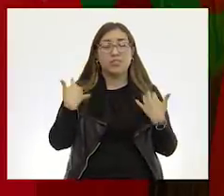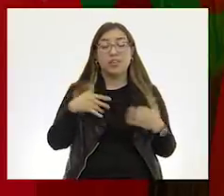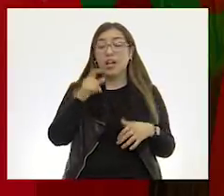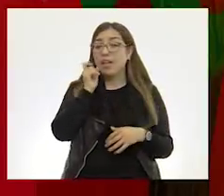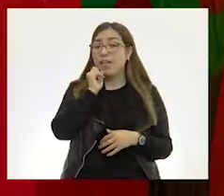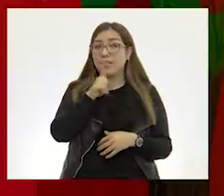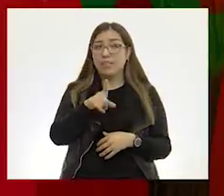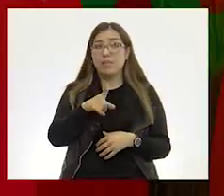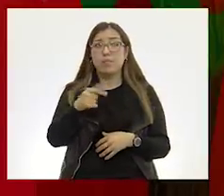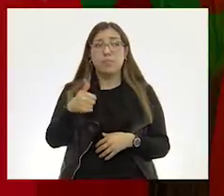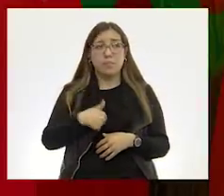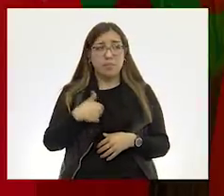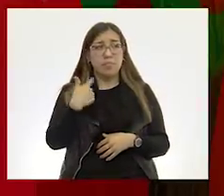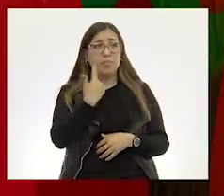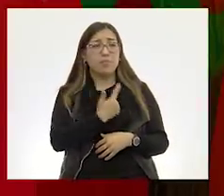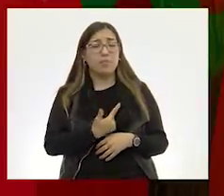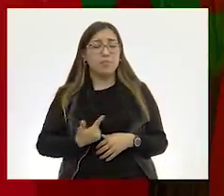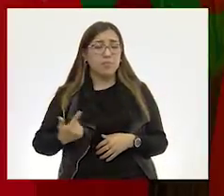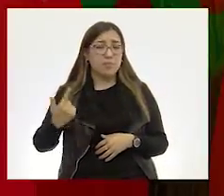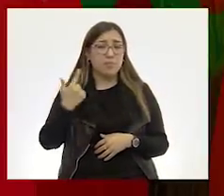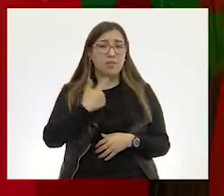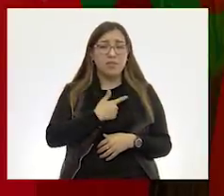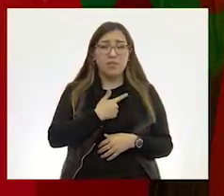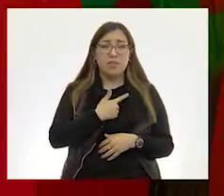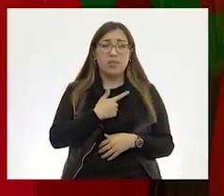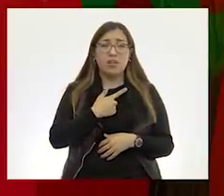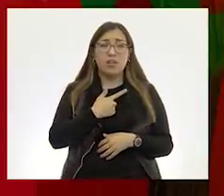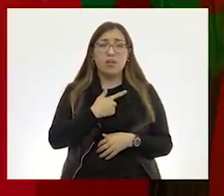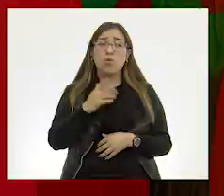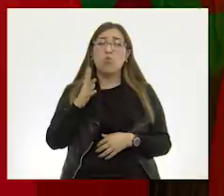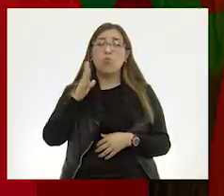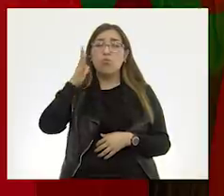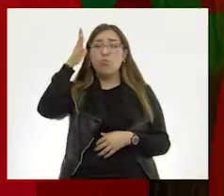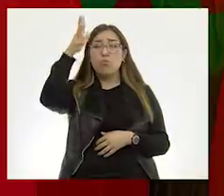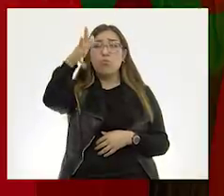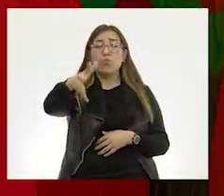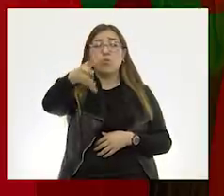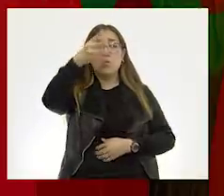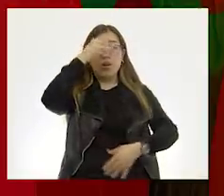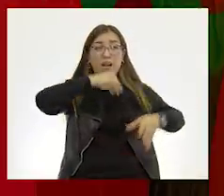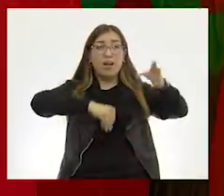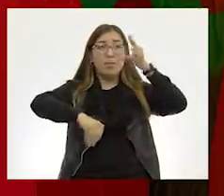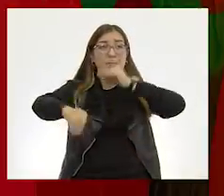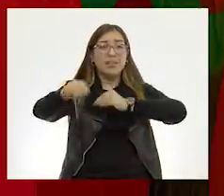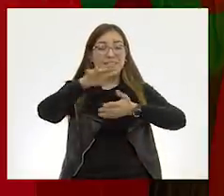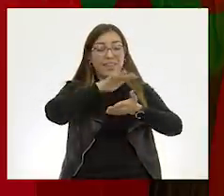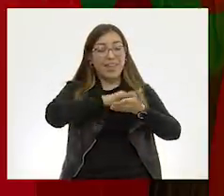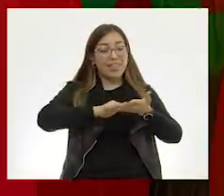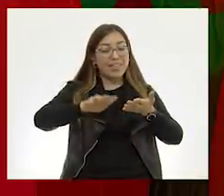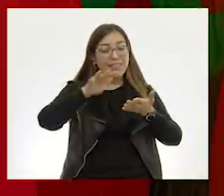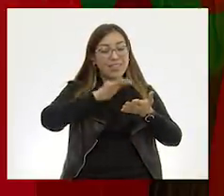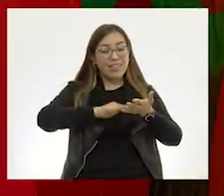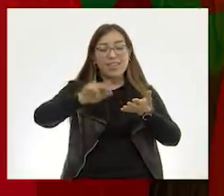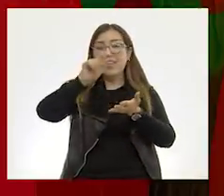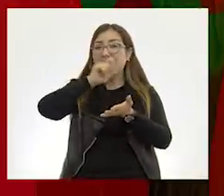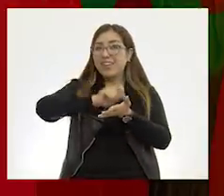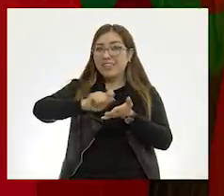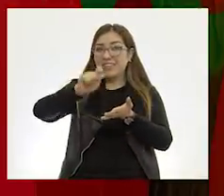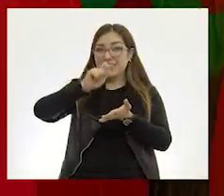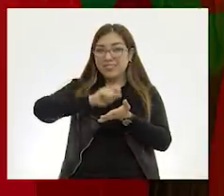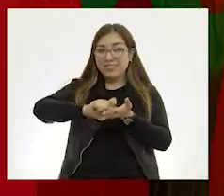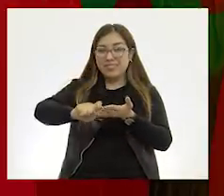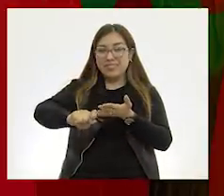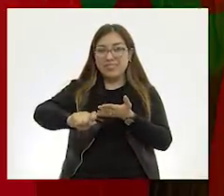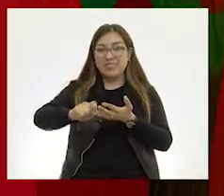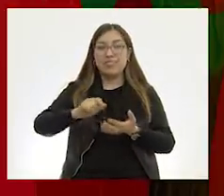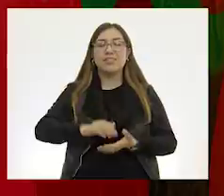También me gustaría algún día aprender a leer y a escribir. Y